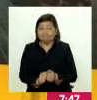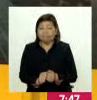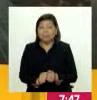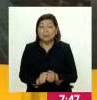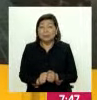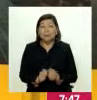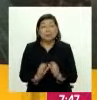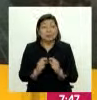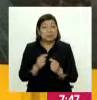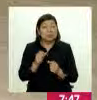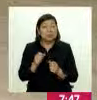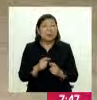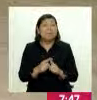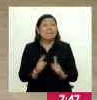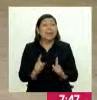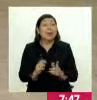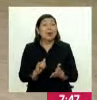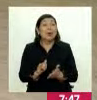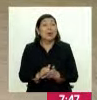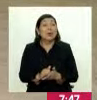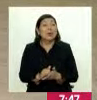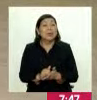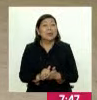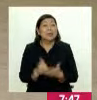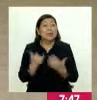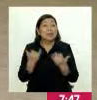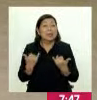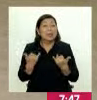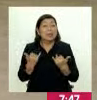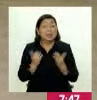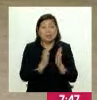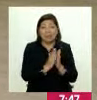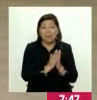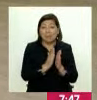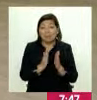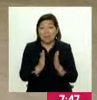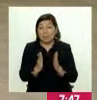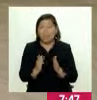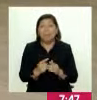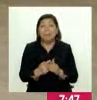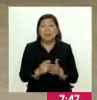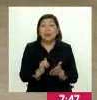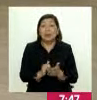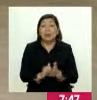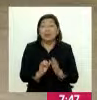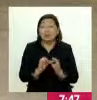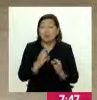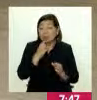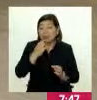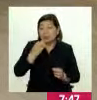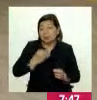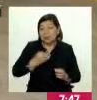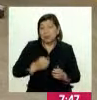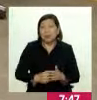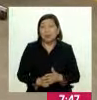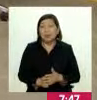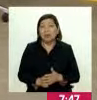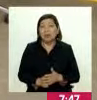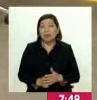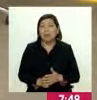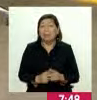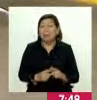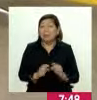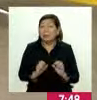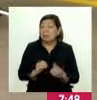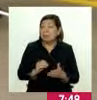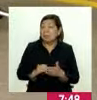Con un mayor número de parlamentarios. Pero lo que pasa es que eso, en la medida en que no genere más gasto, porque estoy seguro que también la población no está de acuerdo, o sea, no debería